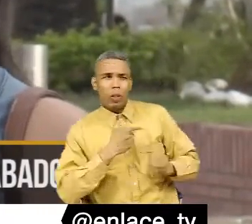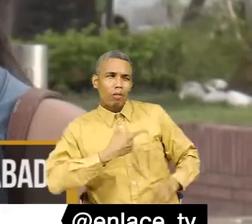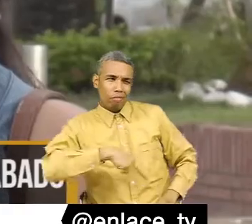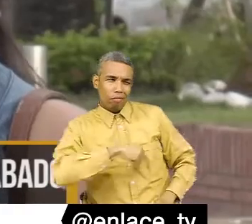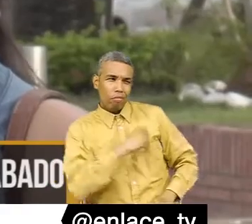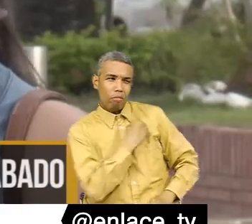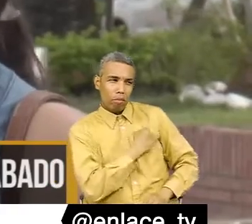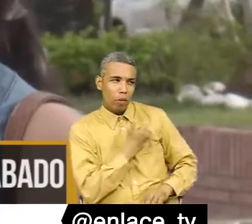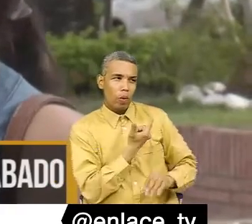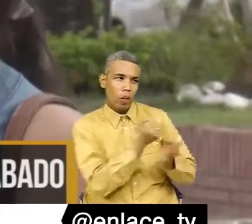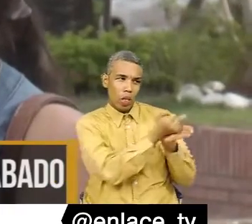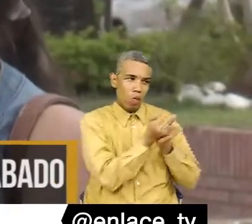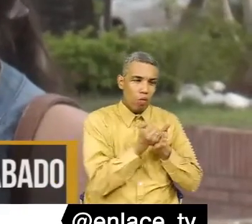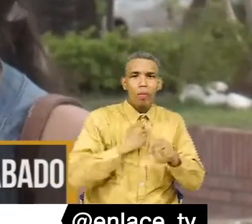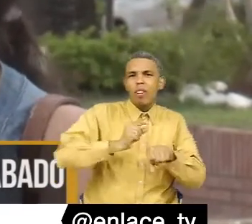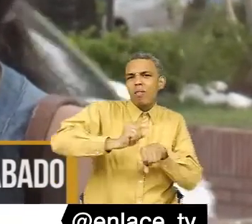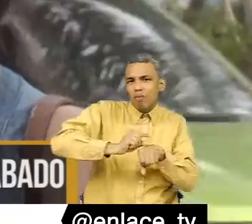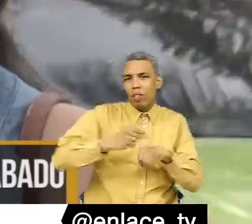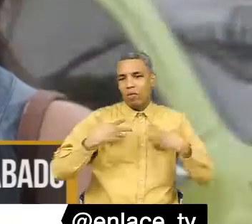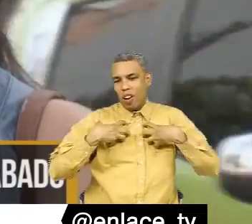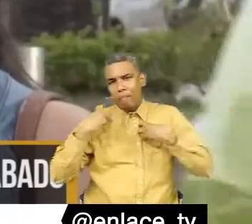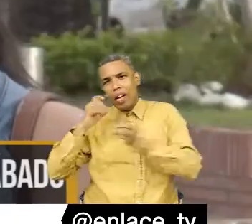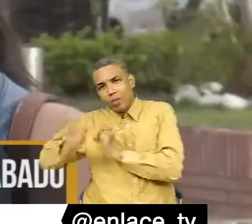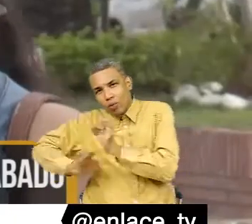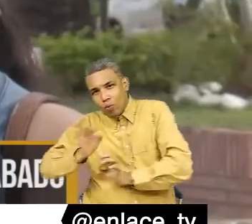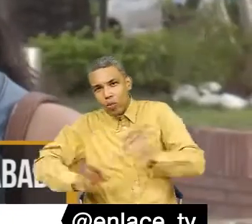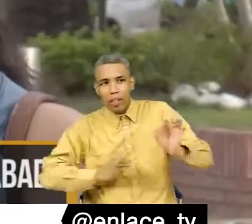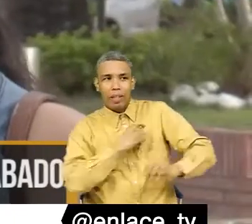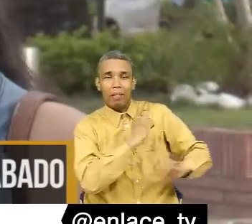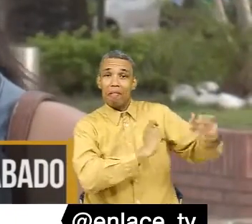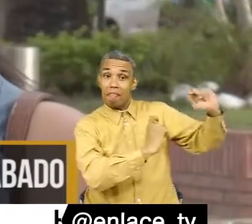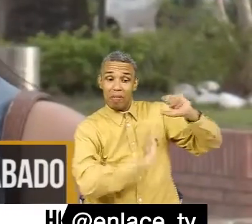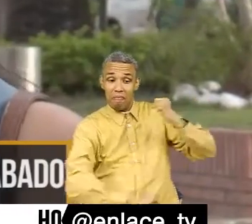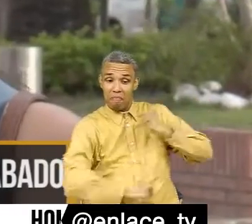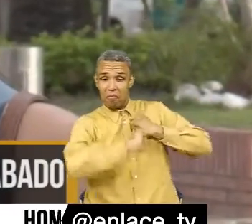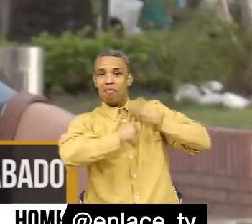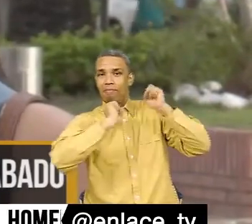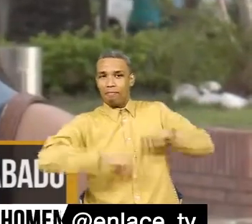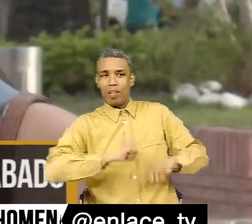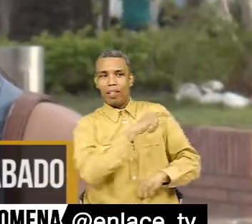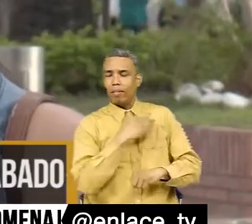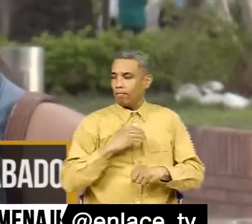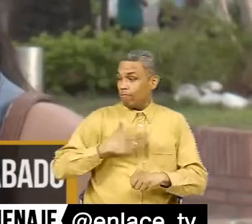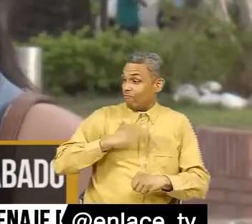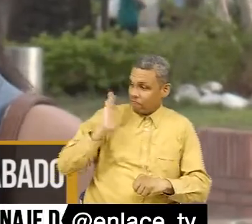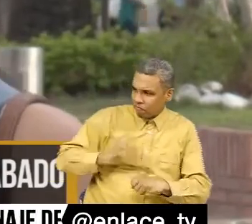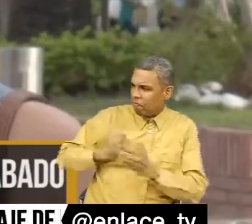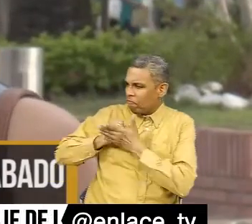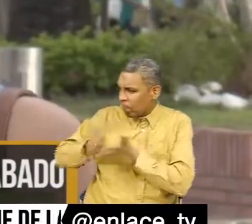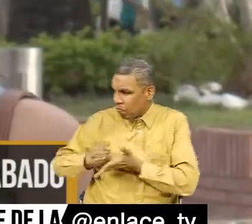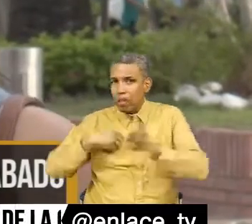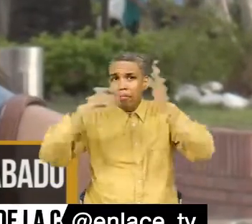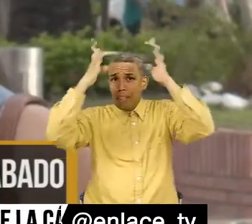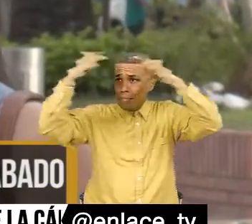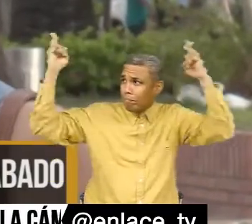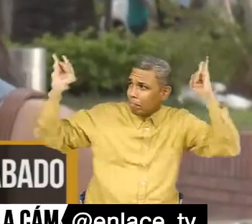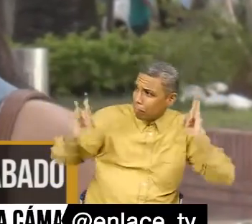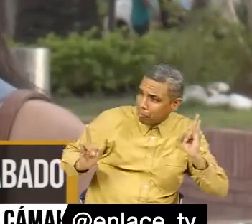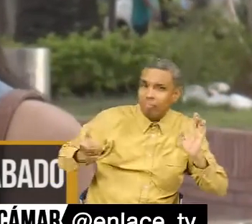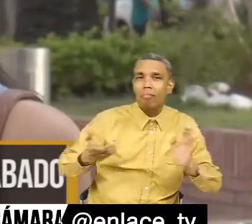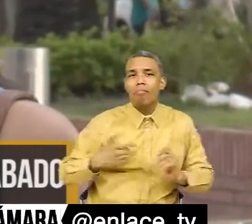animalitos, lo poco que se invierte por lo general en ellos. Entonces nos están apoyando con toda la logística, las carpas, la silla, el sonido, con la impresión de